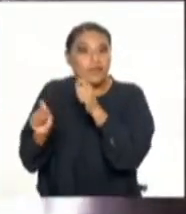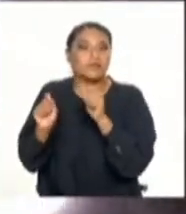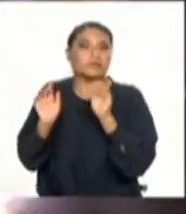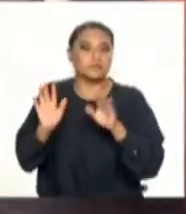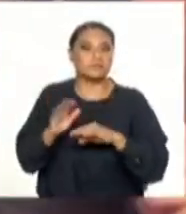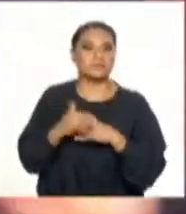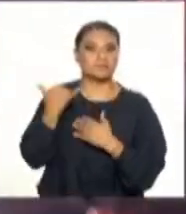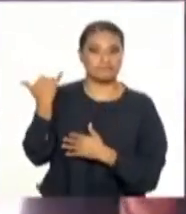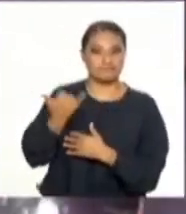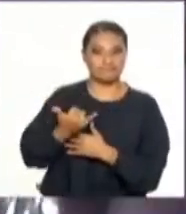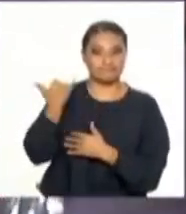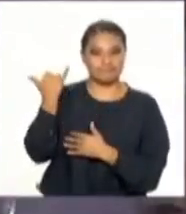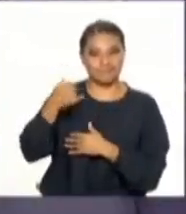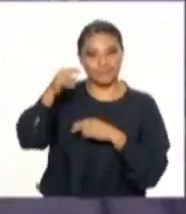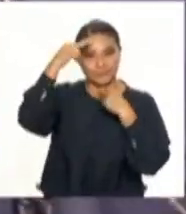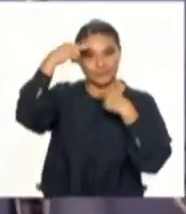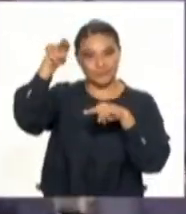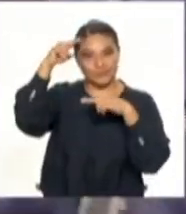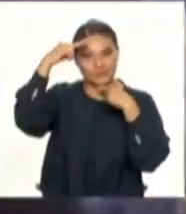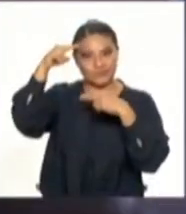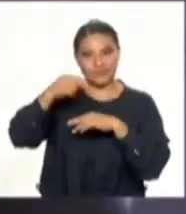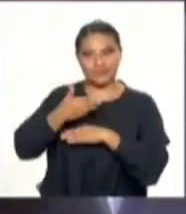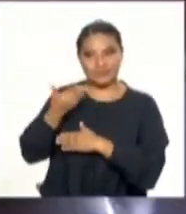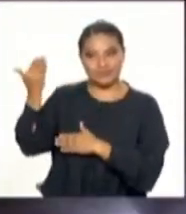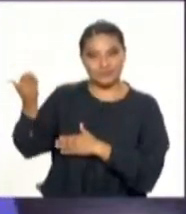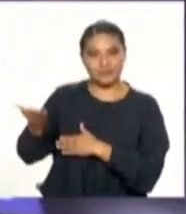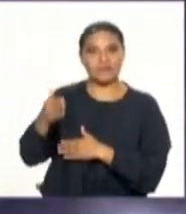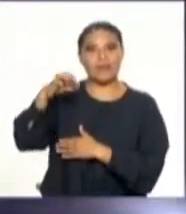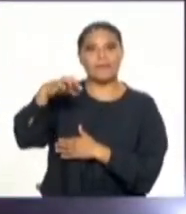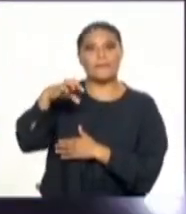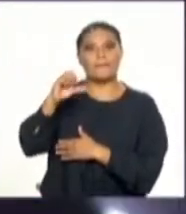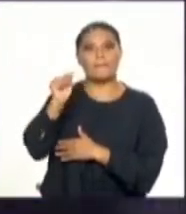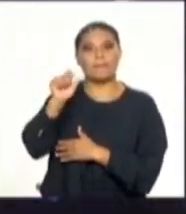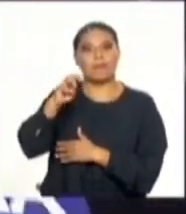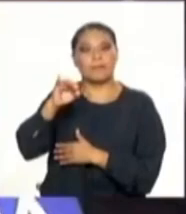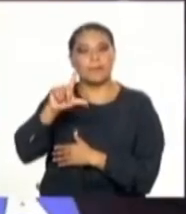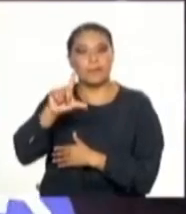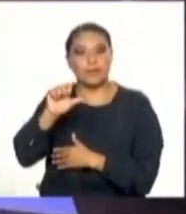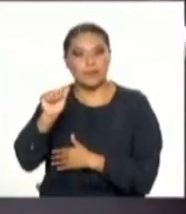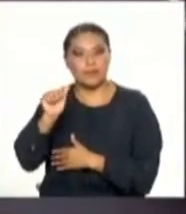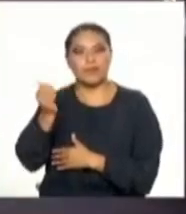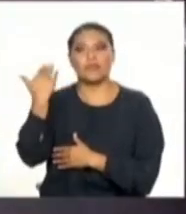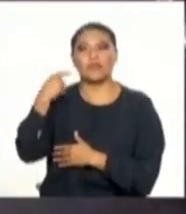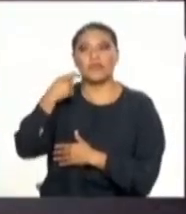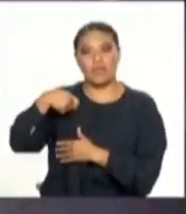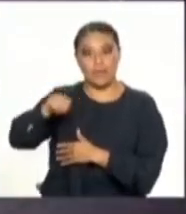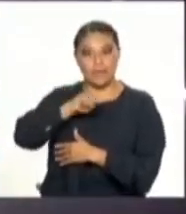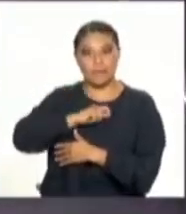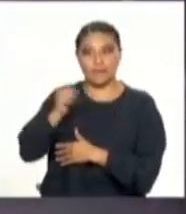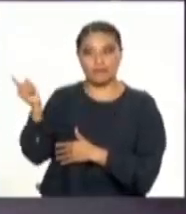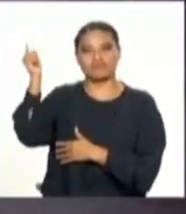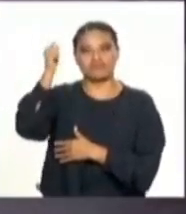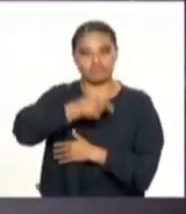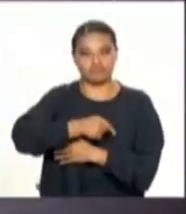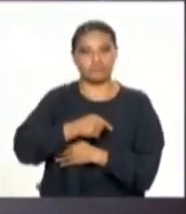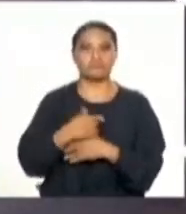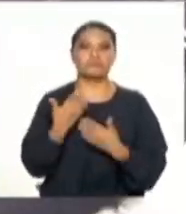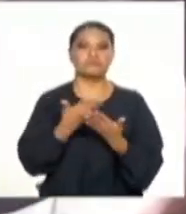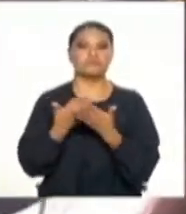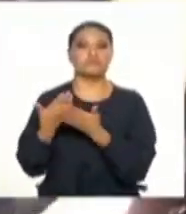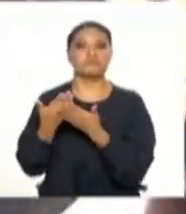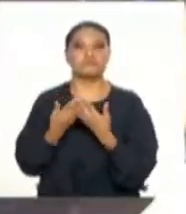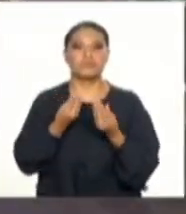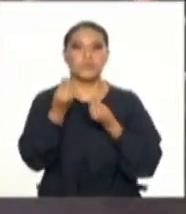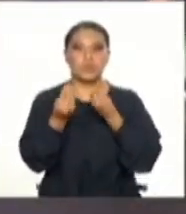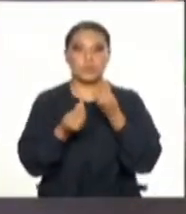de último minuto, hace instantes Pamela Cabanillas llega al Perú extraditada desde España. Y ahora sí, a responder a las